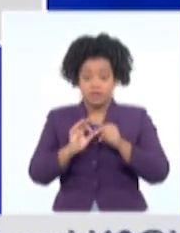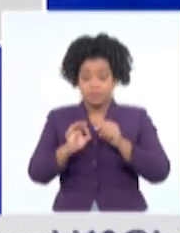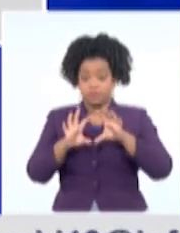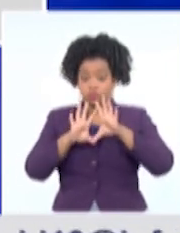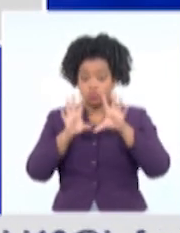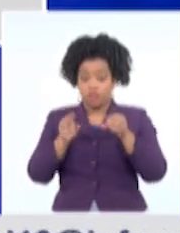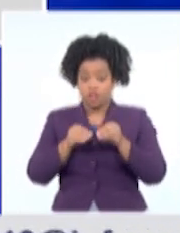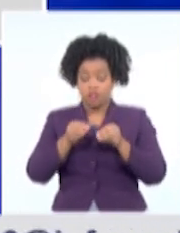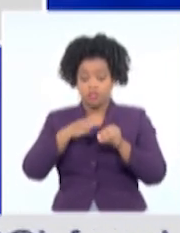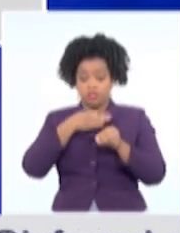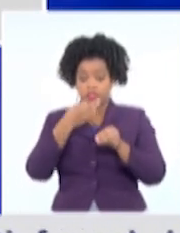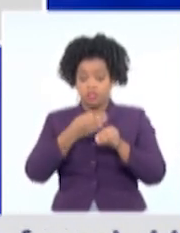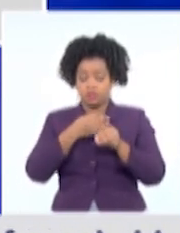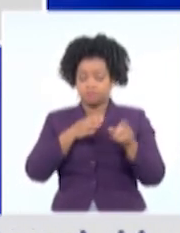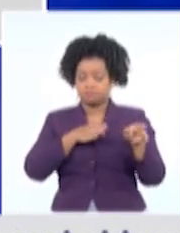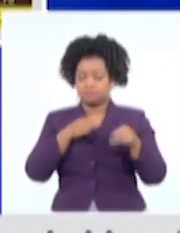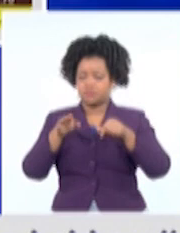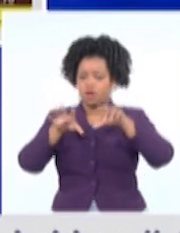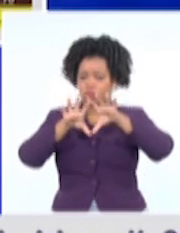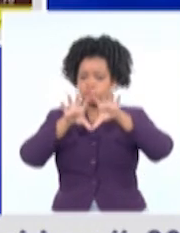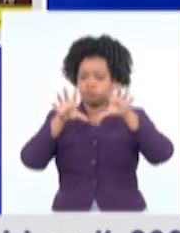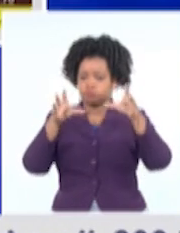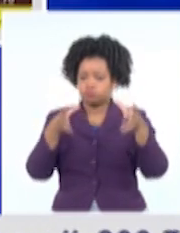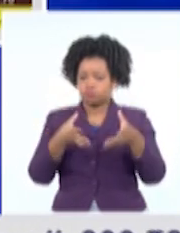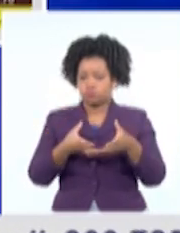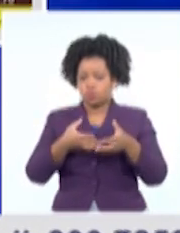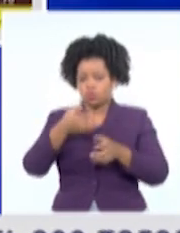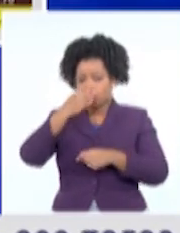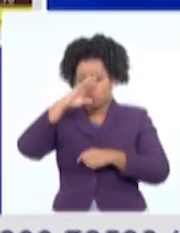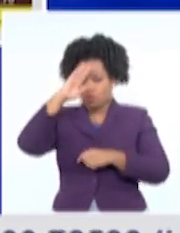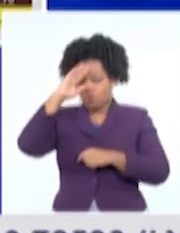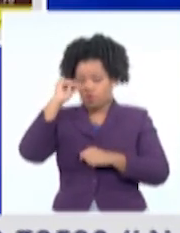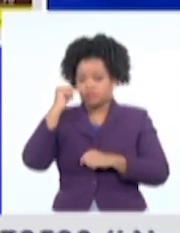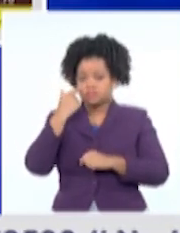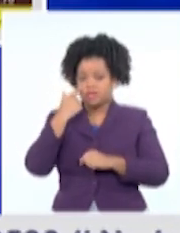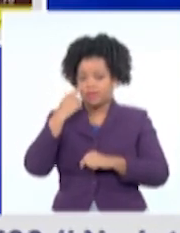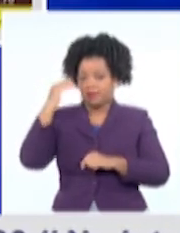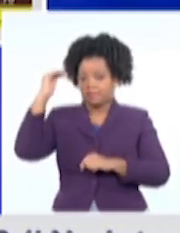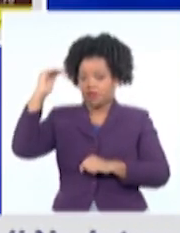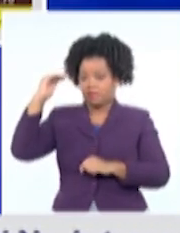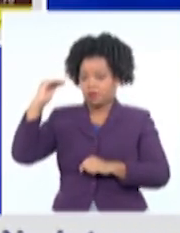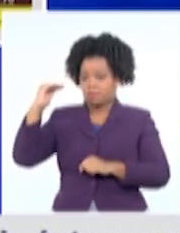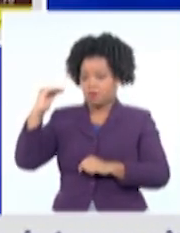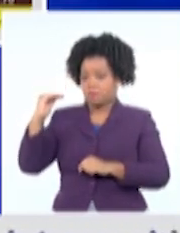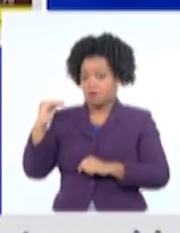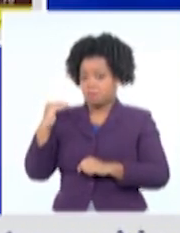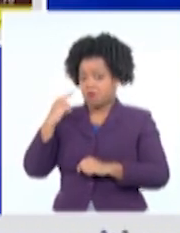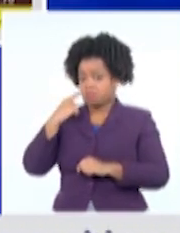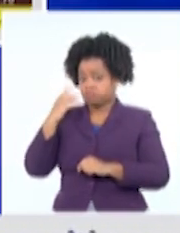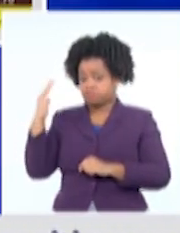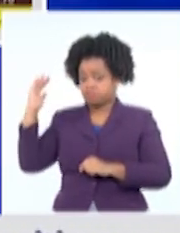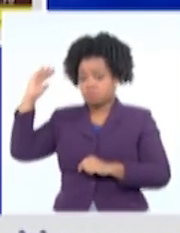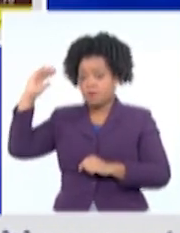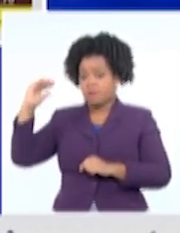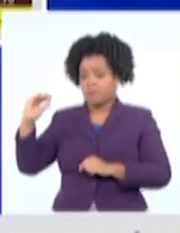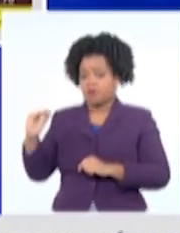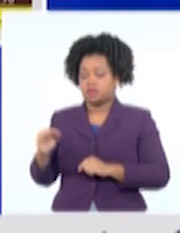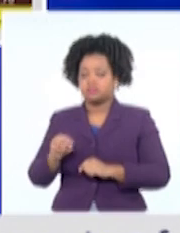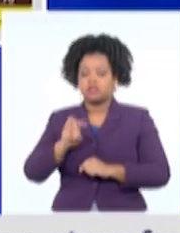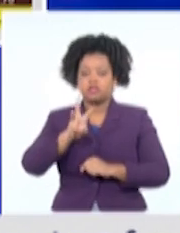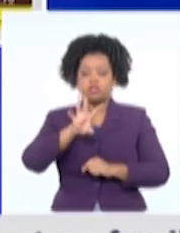Y en el mundo, Cuba en la posición número 38, ahí lo tienen. Ha bajado bastante. Ha ido